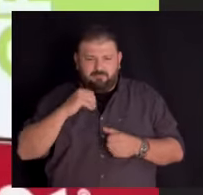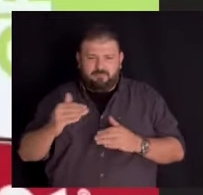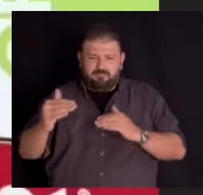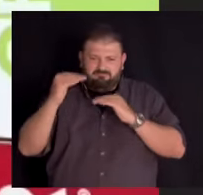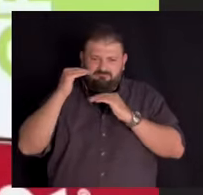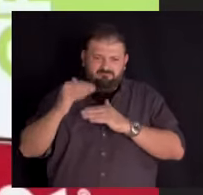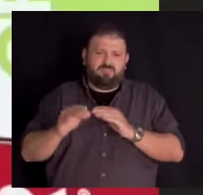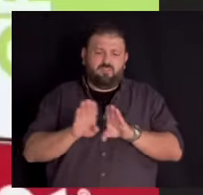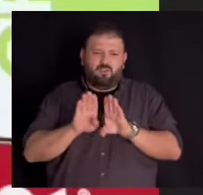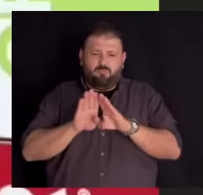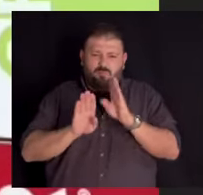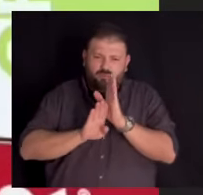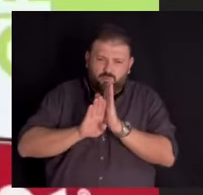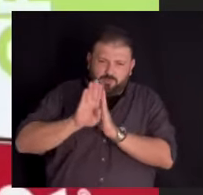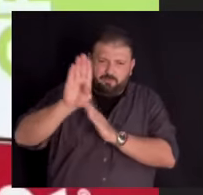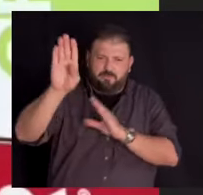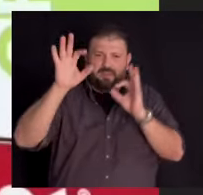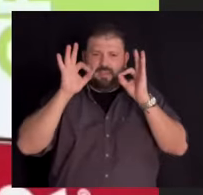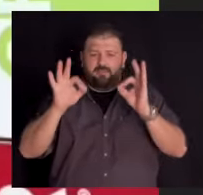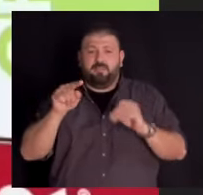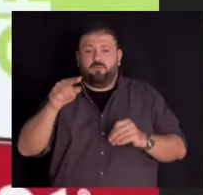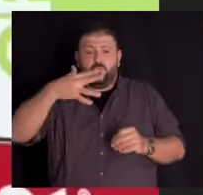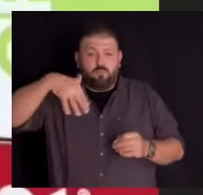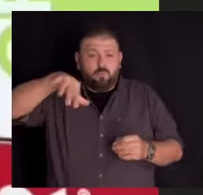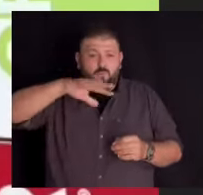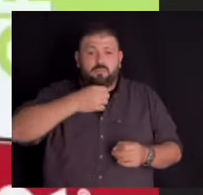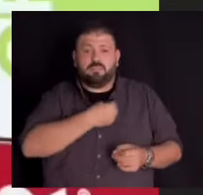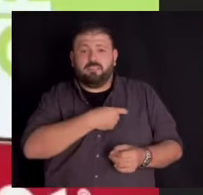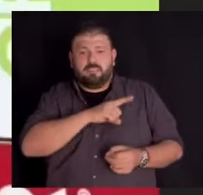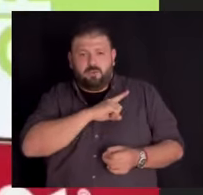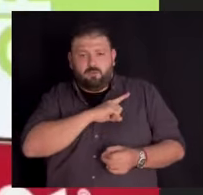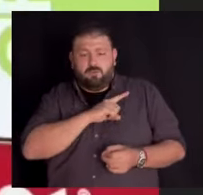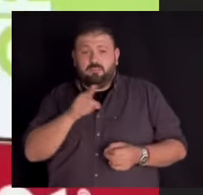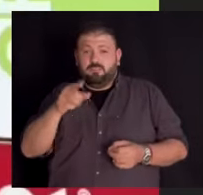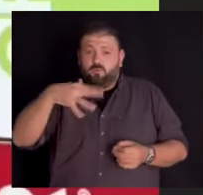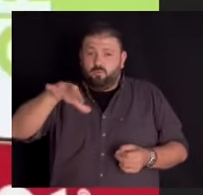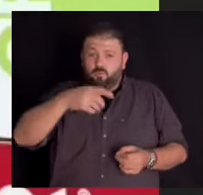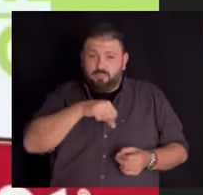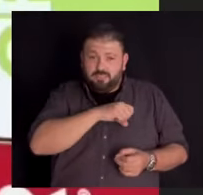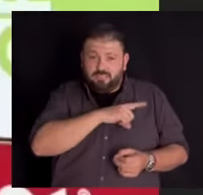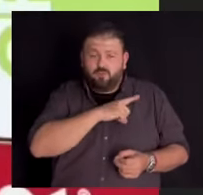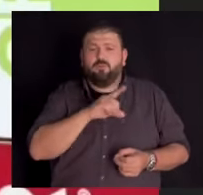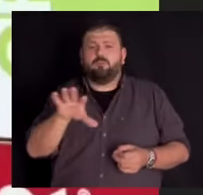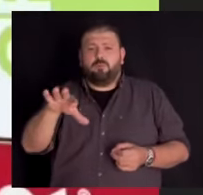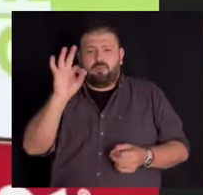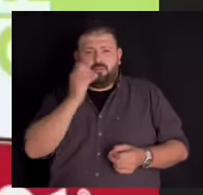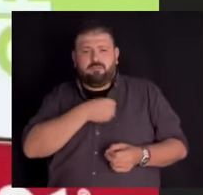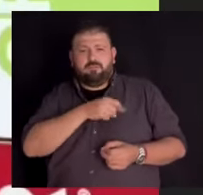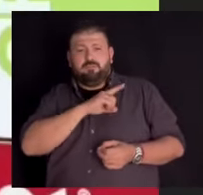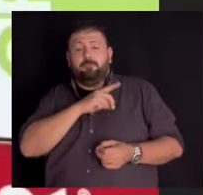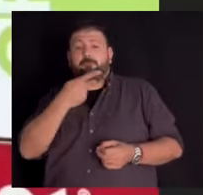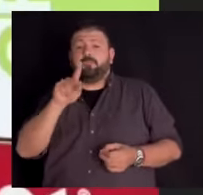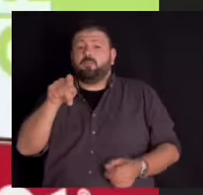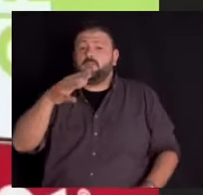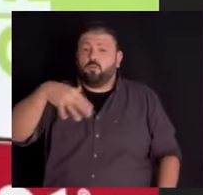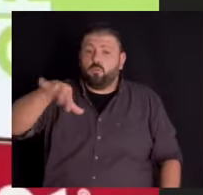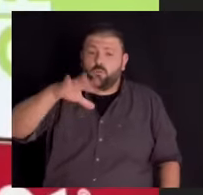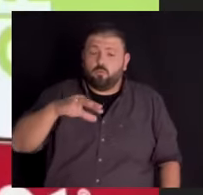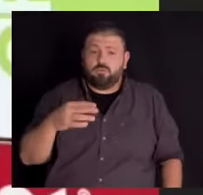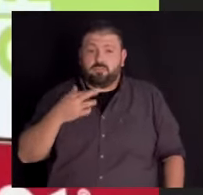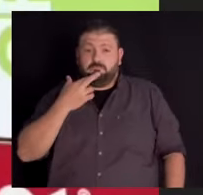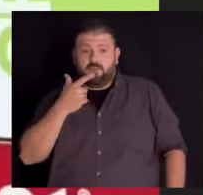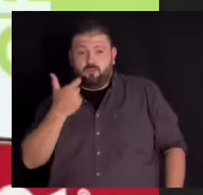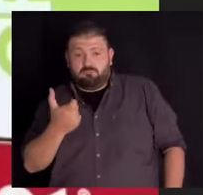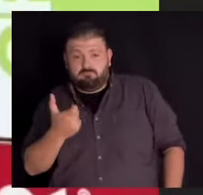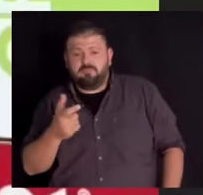lo que buscan. Si buscan salud, que encuentren salud. Pero si buscan una mejora económica, que también la